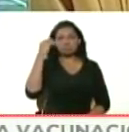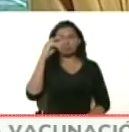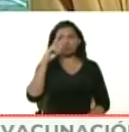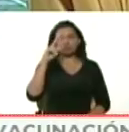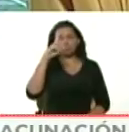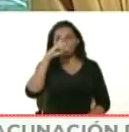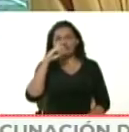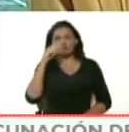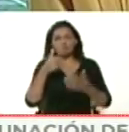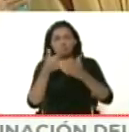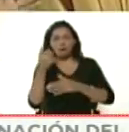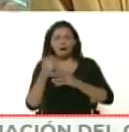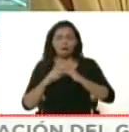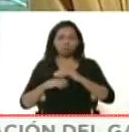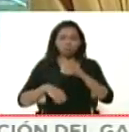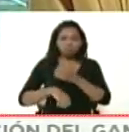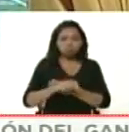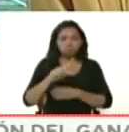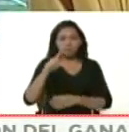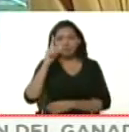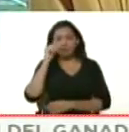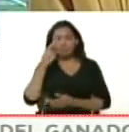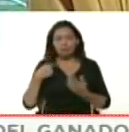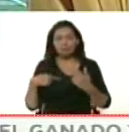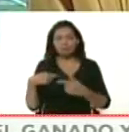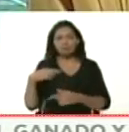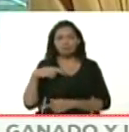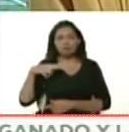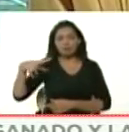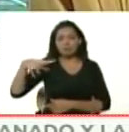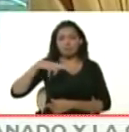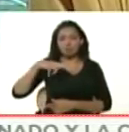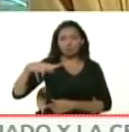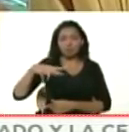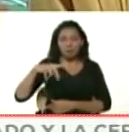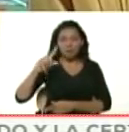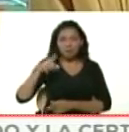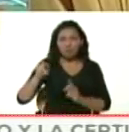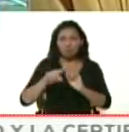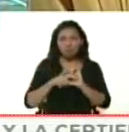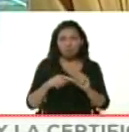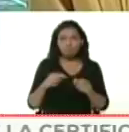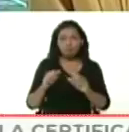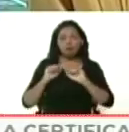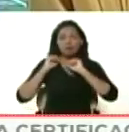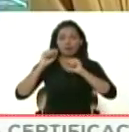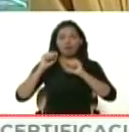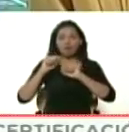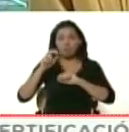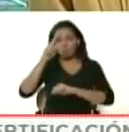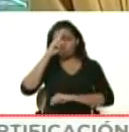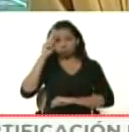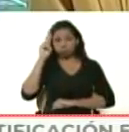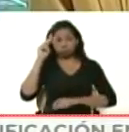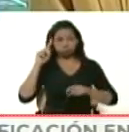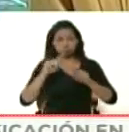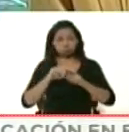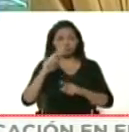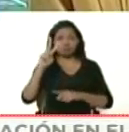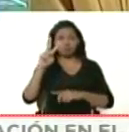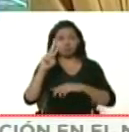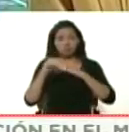más. Cristiano Ronaldo también. Hoy en Manchester City le ganó al Real Madrid